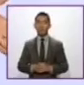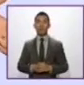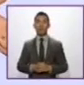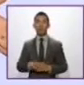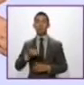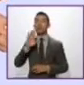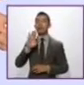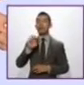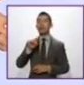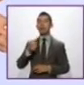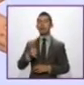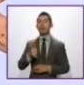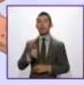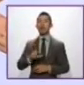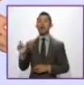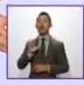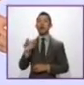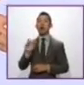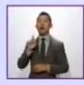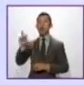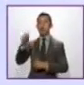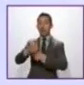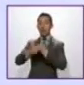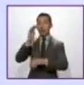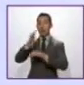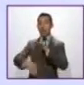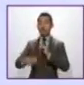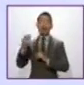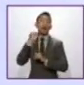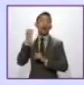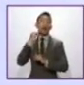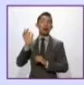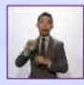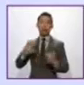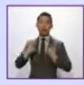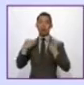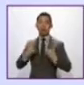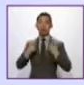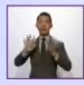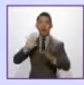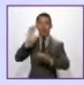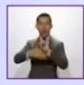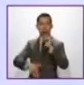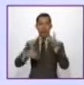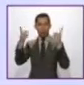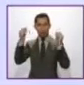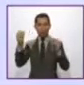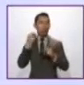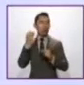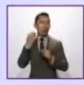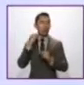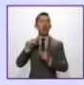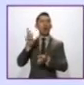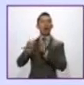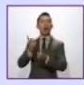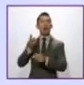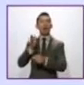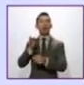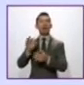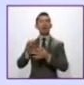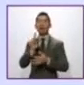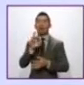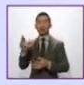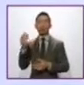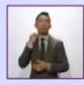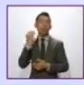Betty, cuando termines tu carrera en Derecho, que aunque seas joven ya la debiste haber terminado, platicamos. Soy doctor en